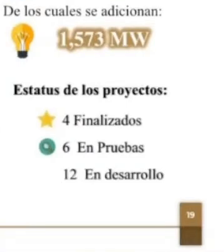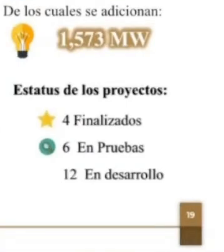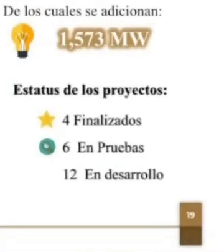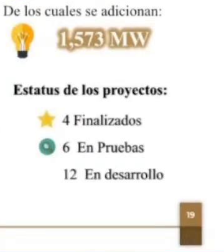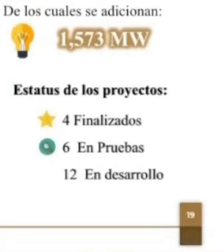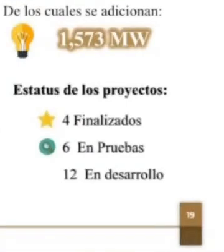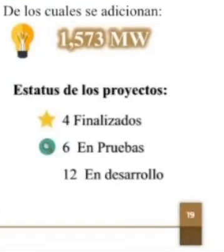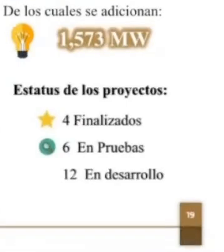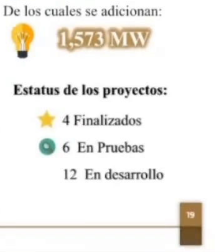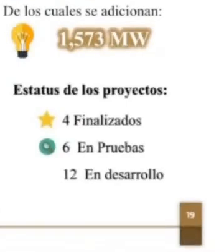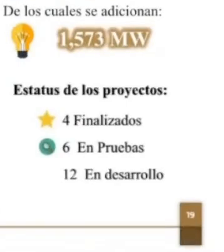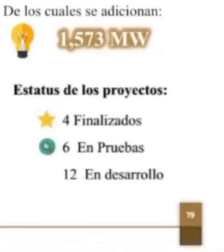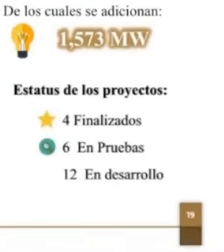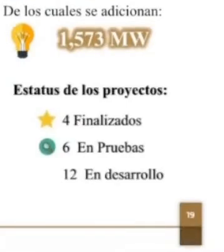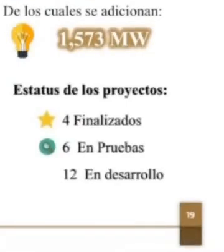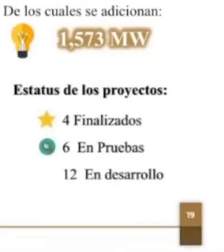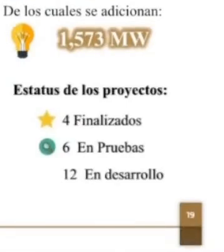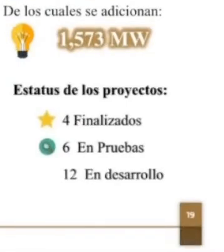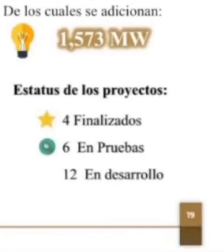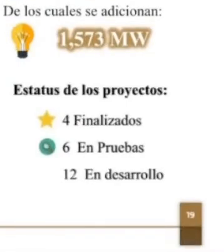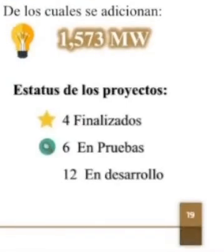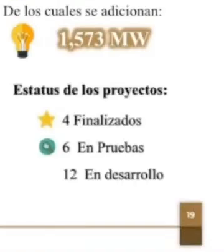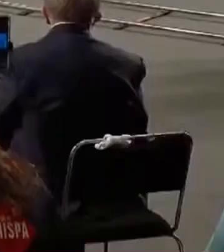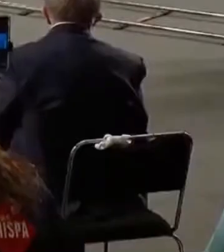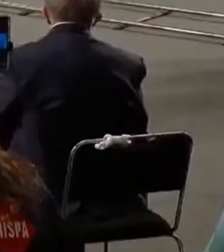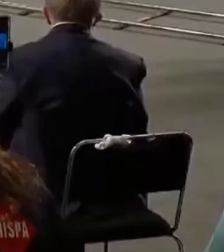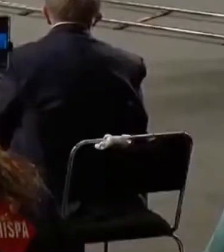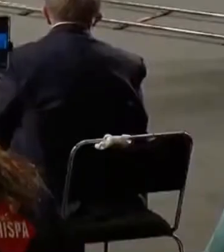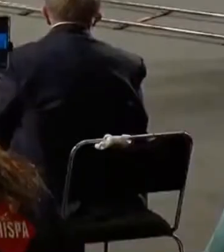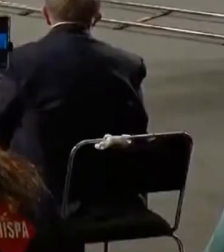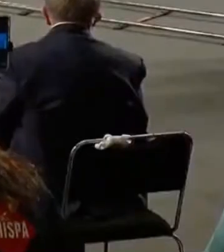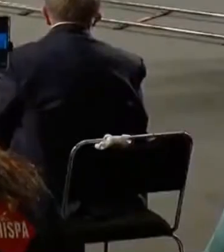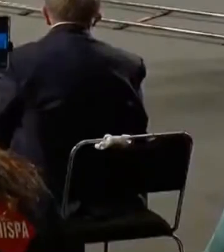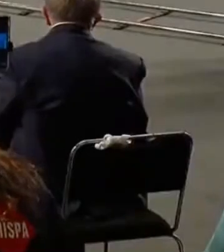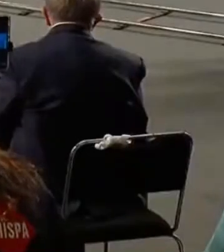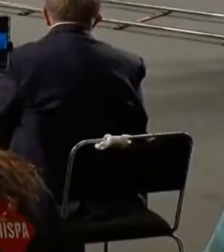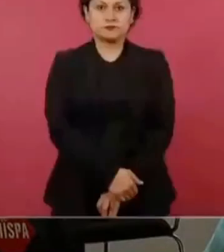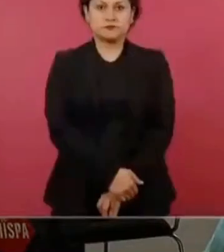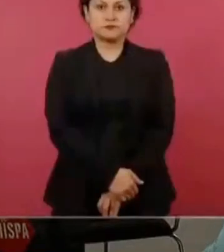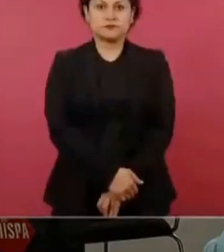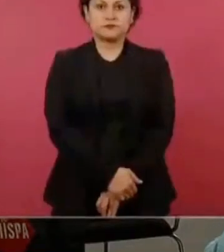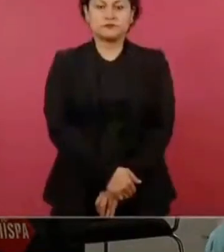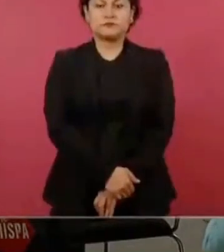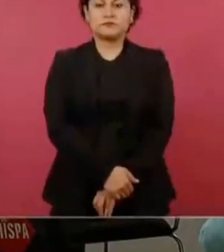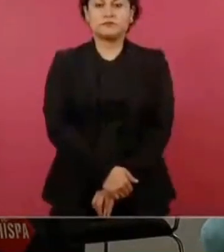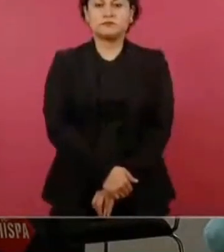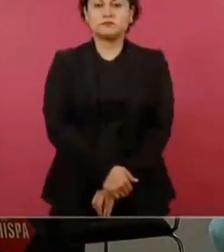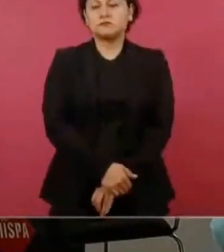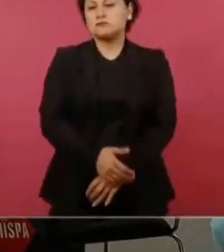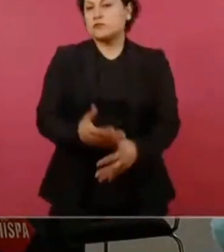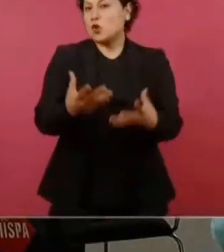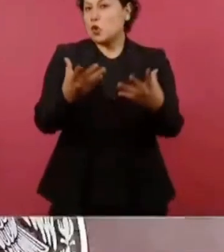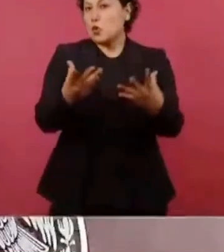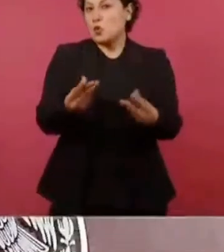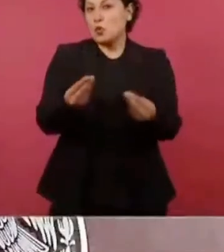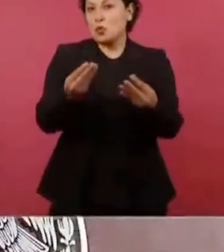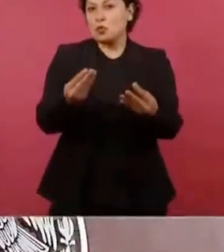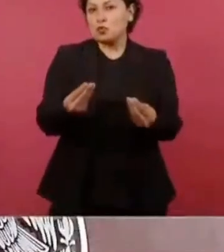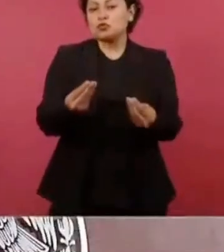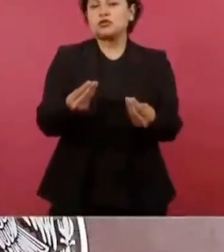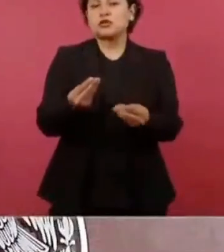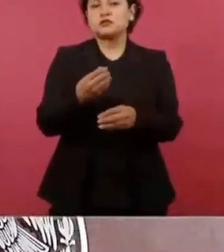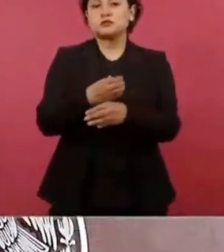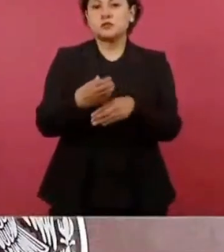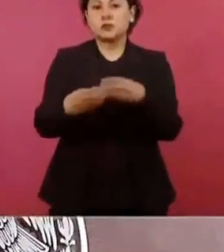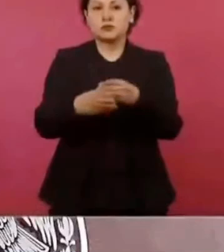Tenemos 16 modernizaciones de centrales hidroeléctricas. La mayor parte de nuestro parque hidroeléctrico se construyó entre